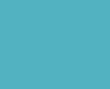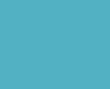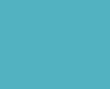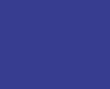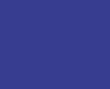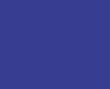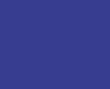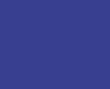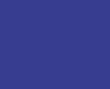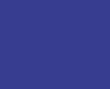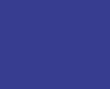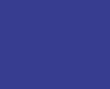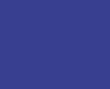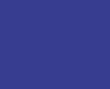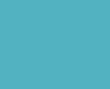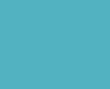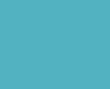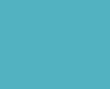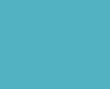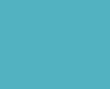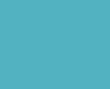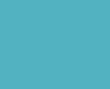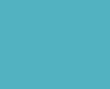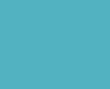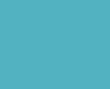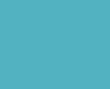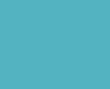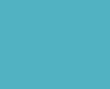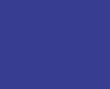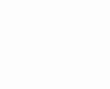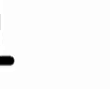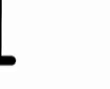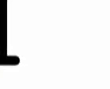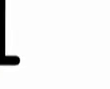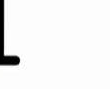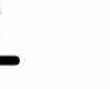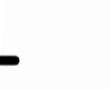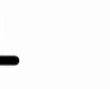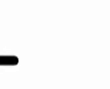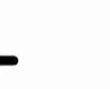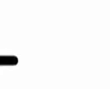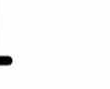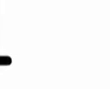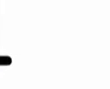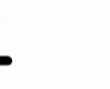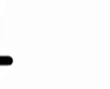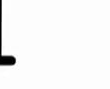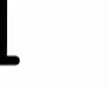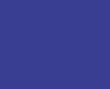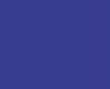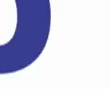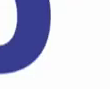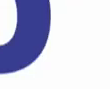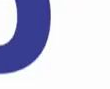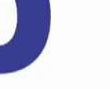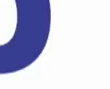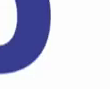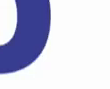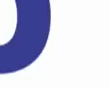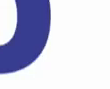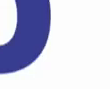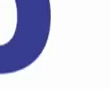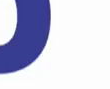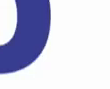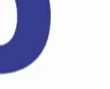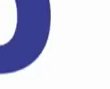Atención, los beneficios por pago contado anual se extienden hasta el 31 de marzo. Pagá de contado el impuesto automotor y el inmobiliario y accede a descuentos